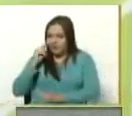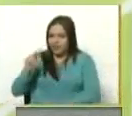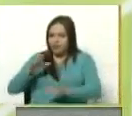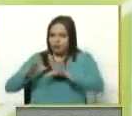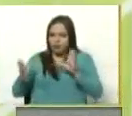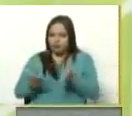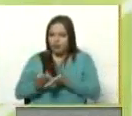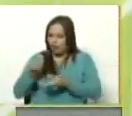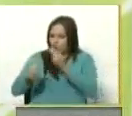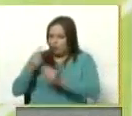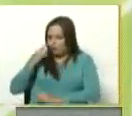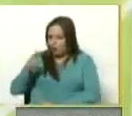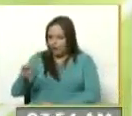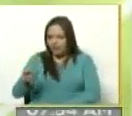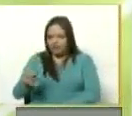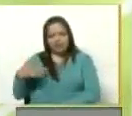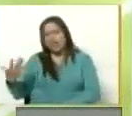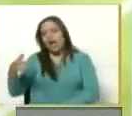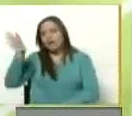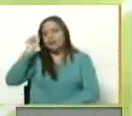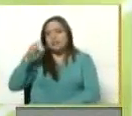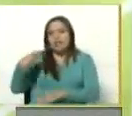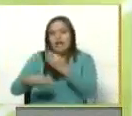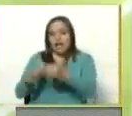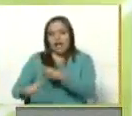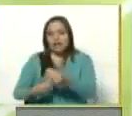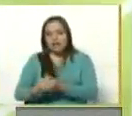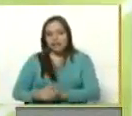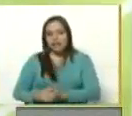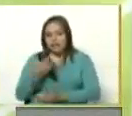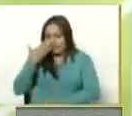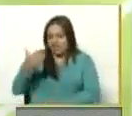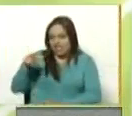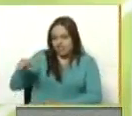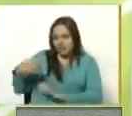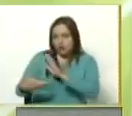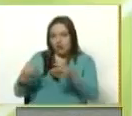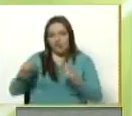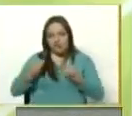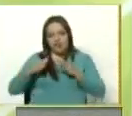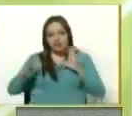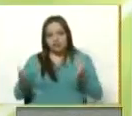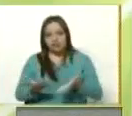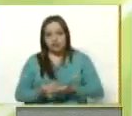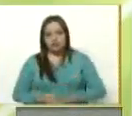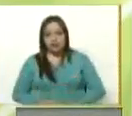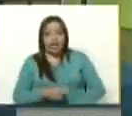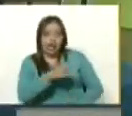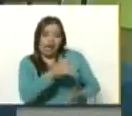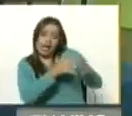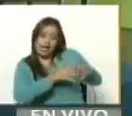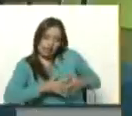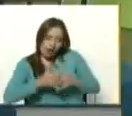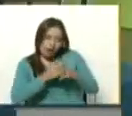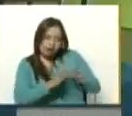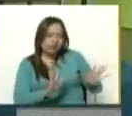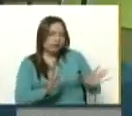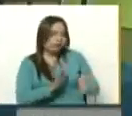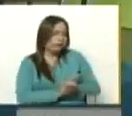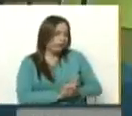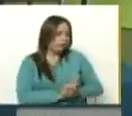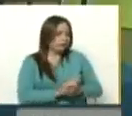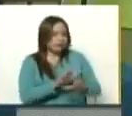¿Cómo lo ve usted? ¿Qué lectura tiene ante esa situación que se vive en el mundo? En Estados Unidos. Pues